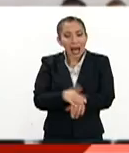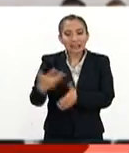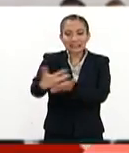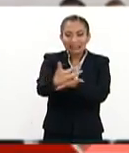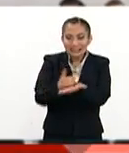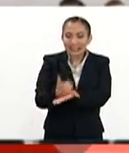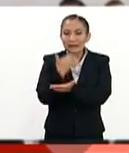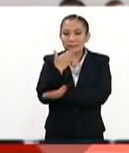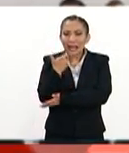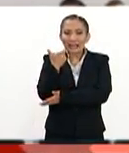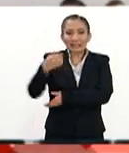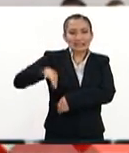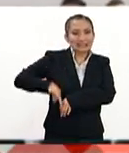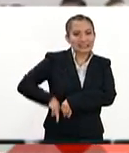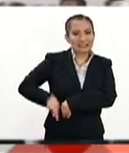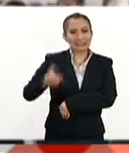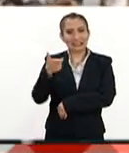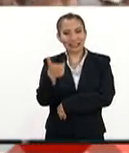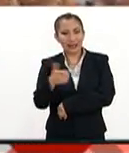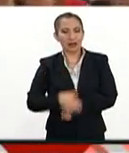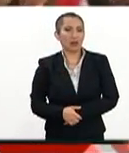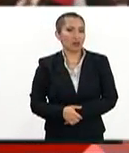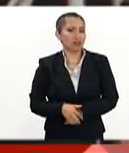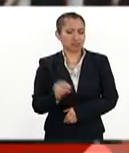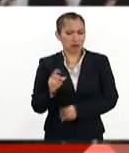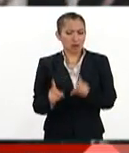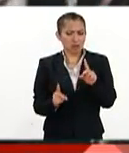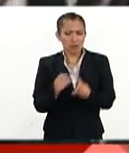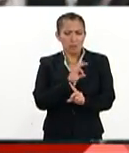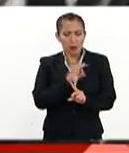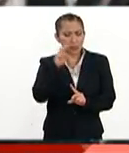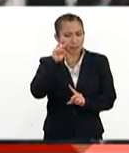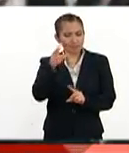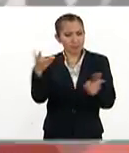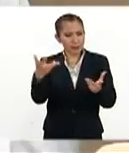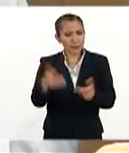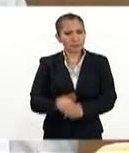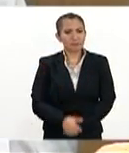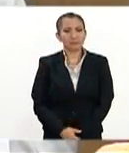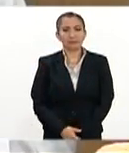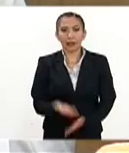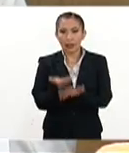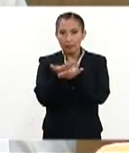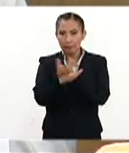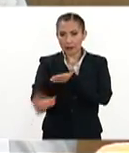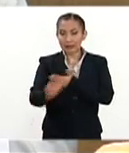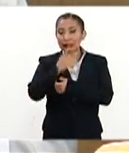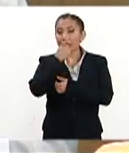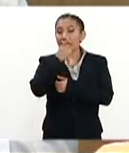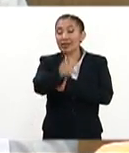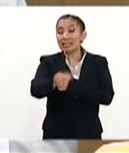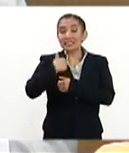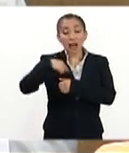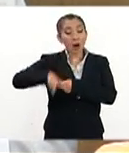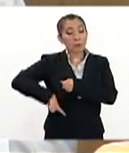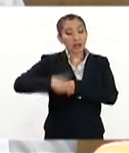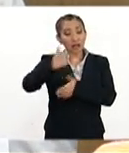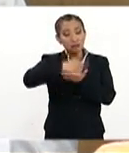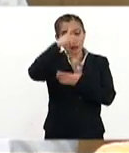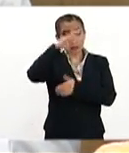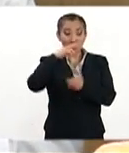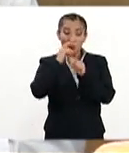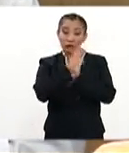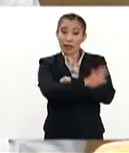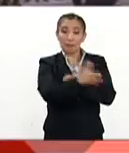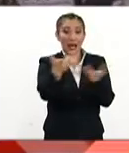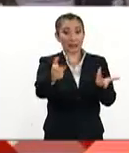ingreso disponible en sus bolsillos, no duden que eso lo vamos a hacer. Por otra parte, indicó que el gobierno capitalino tiene